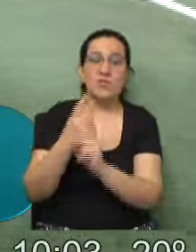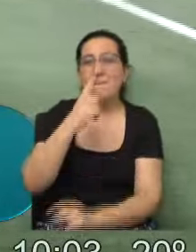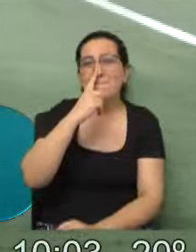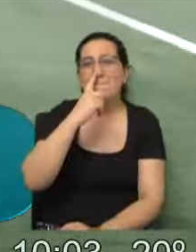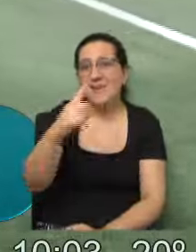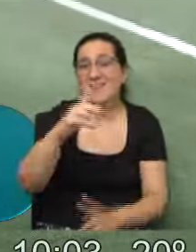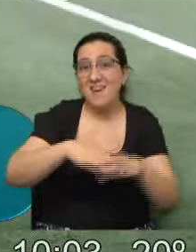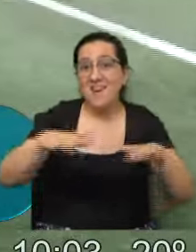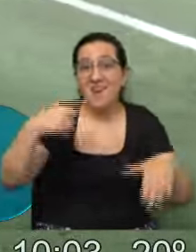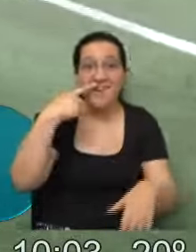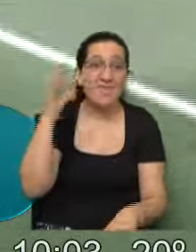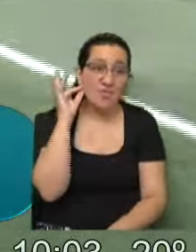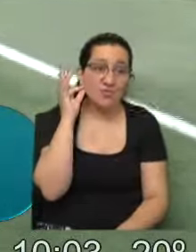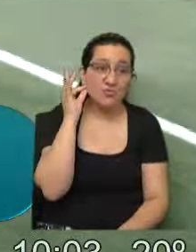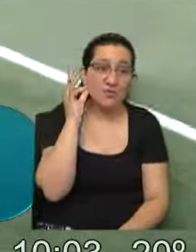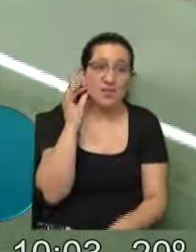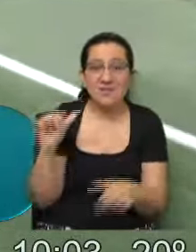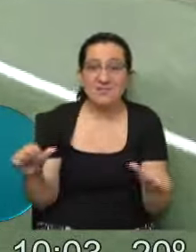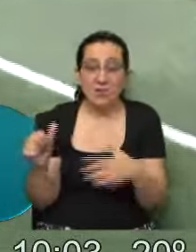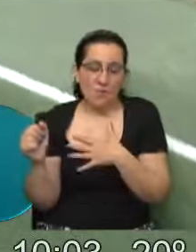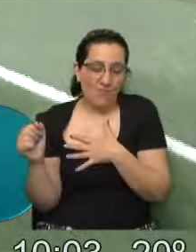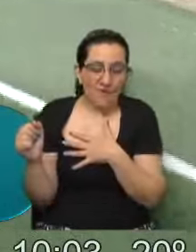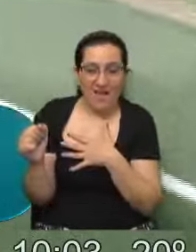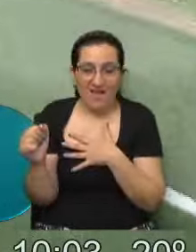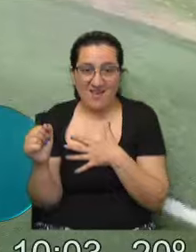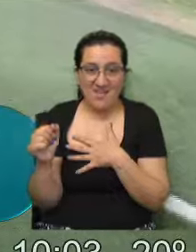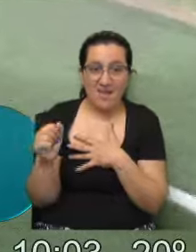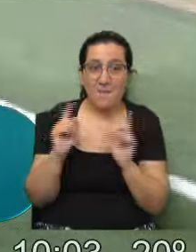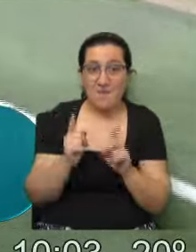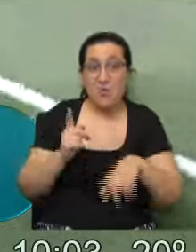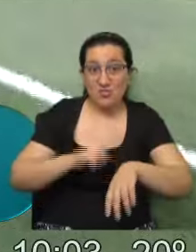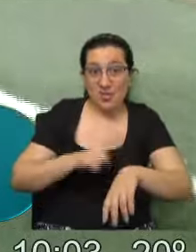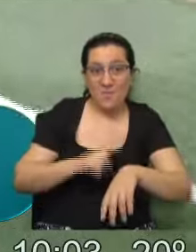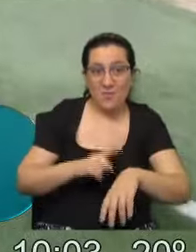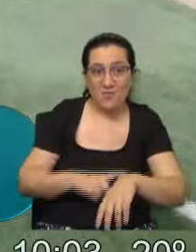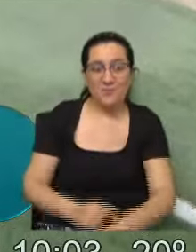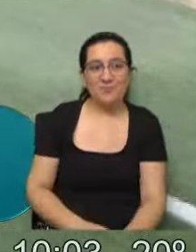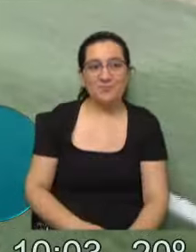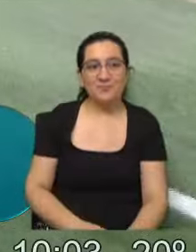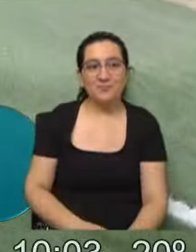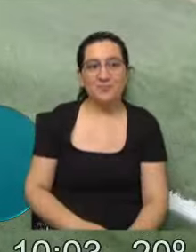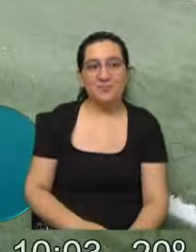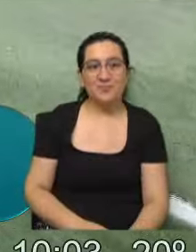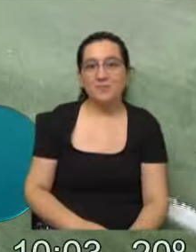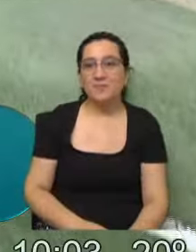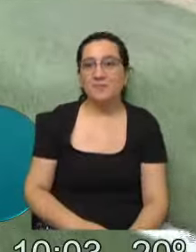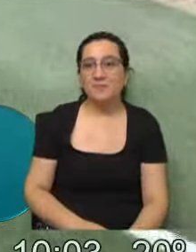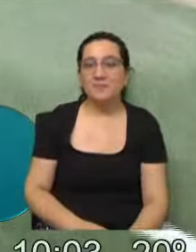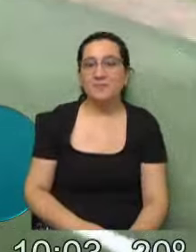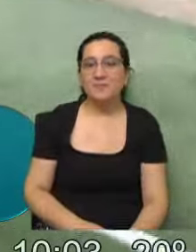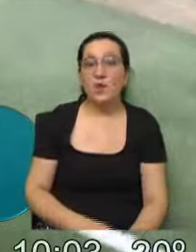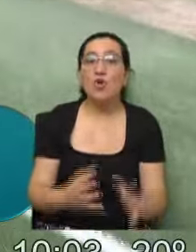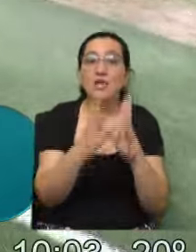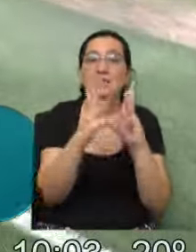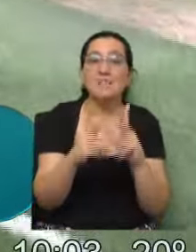niños que van a realizar un baile sincronizado en un rato nada más en este encuentro que se intenta dar con la comunidad